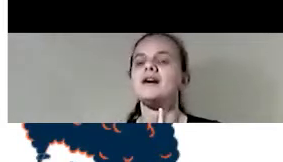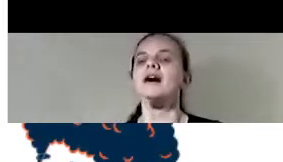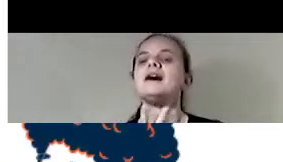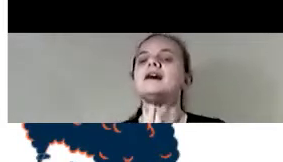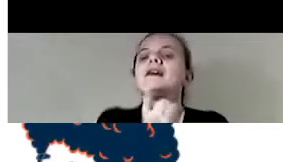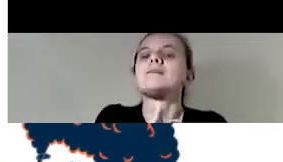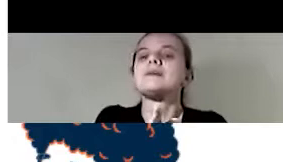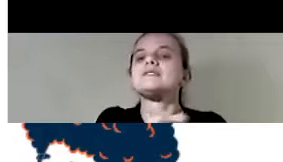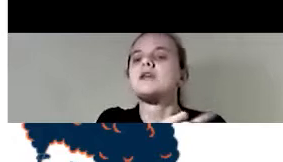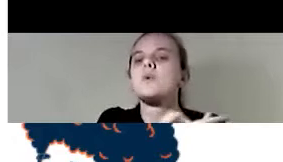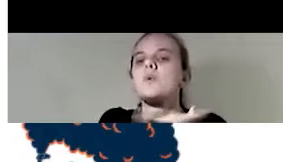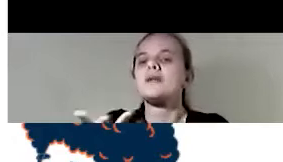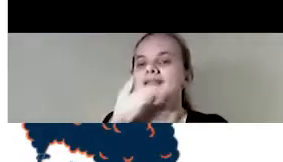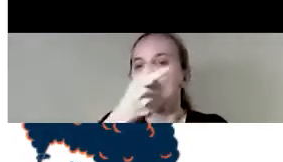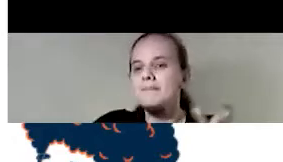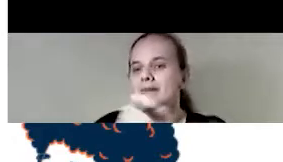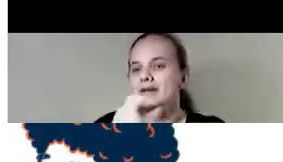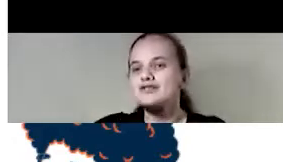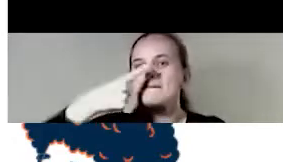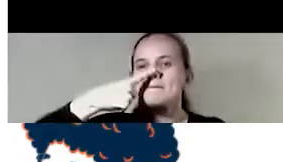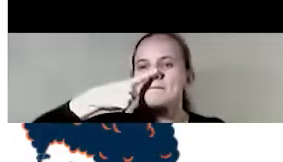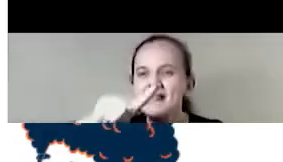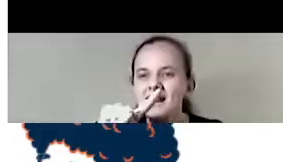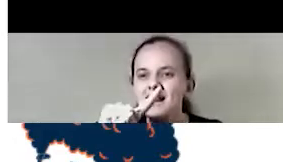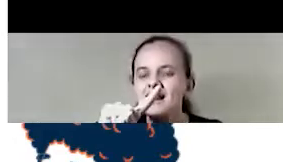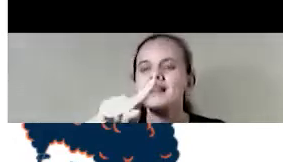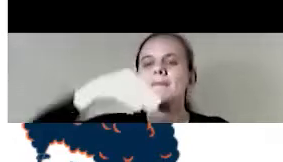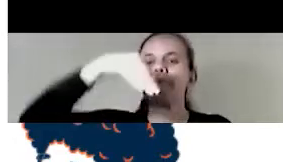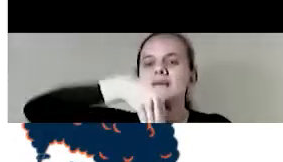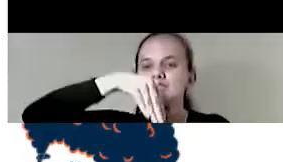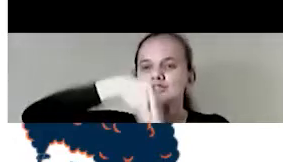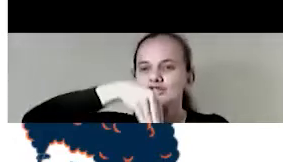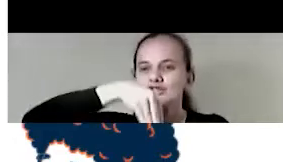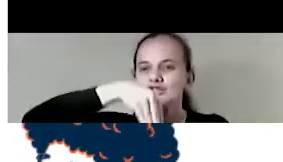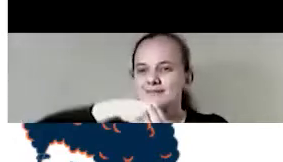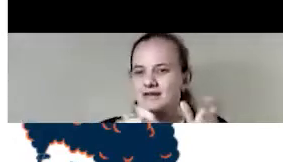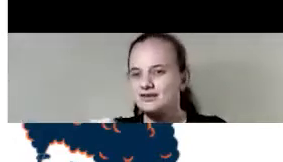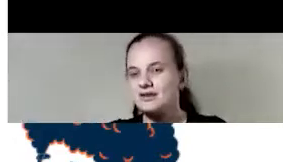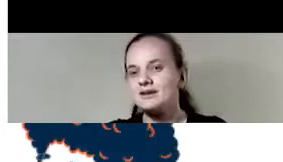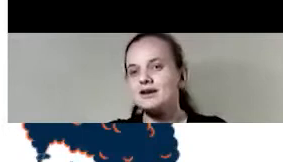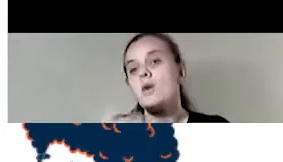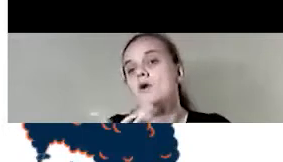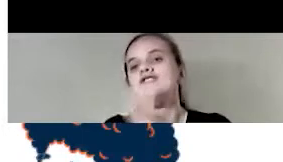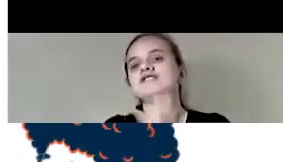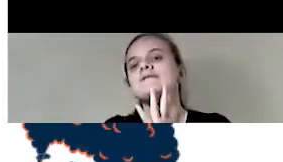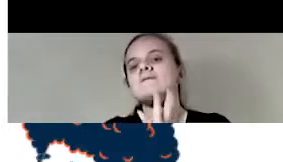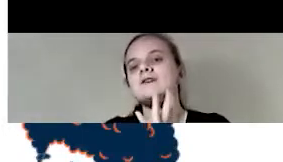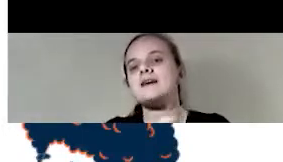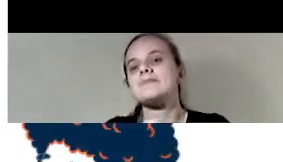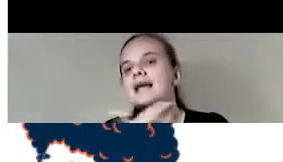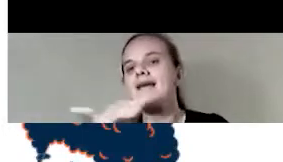puede parecer poco cuando uno lo ve en porcentaje, pero representa 1.000 millones de personas, que es más o menos la